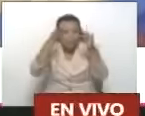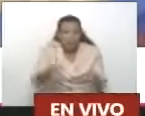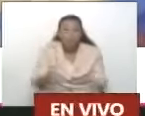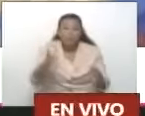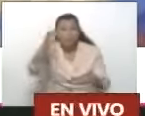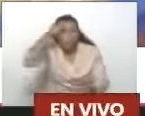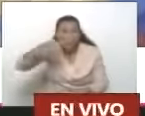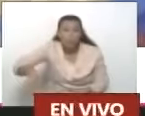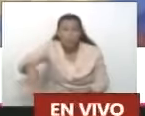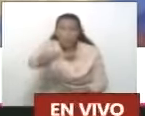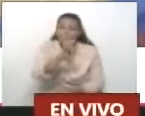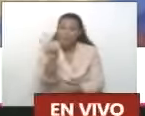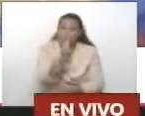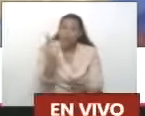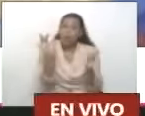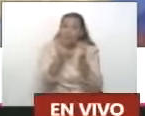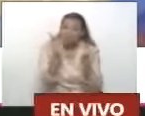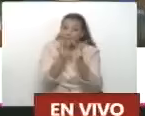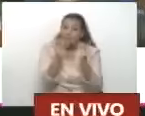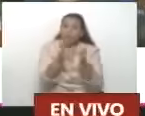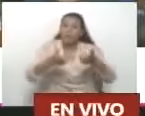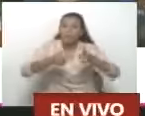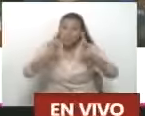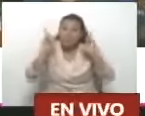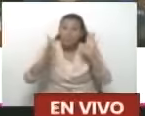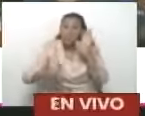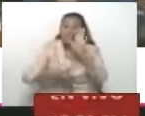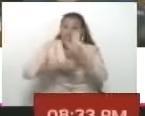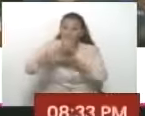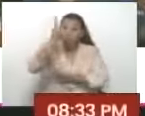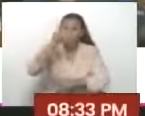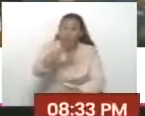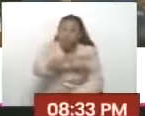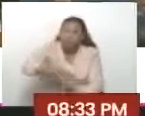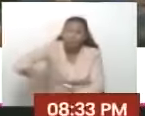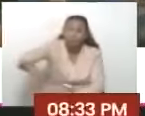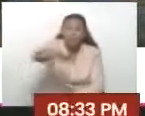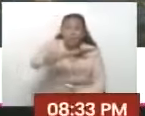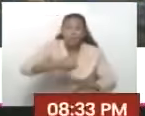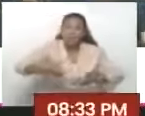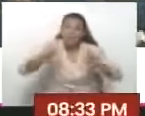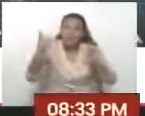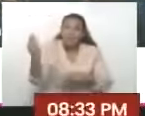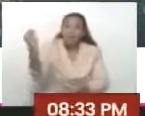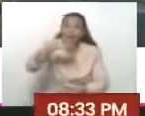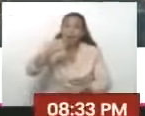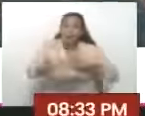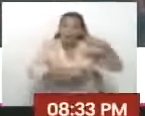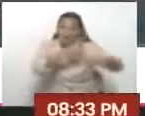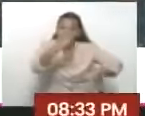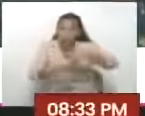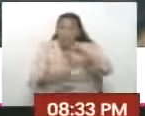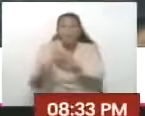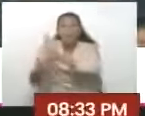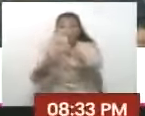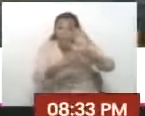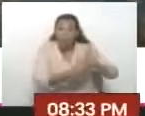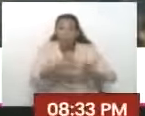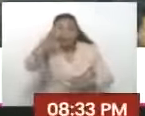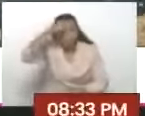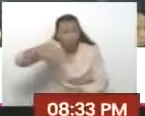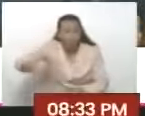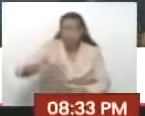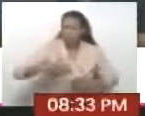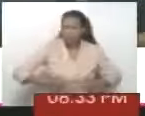pueblo venezolano, porque eso va a desarrollar todo ese eje y va a permitir mostrarle al mundo lo que es capaz un pueblo